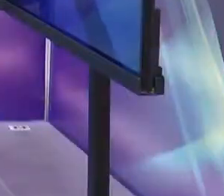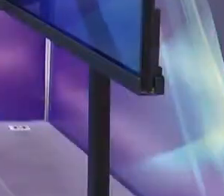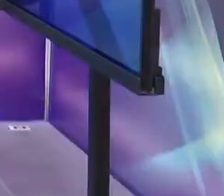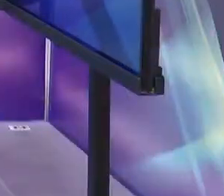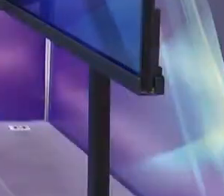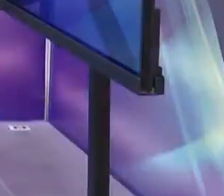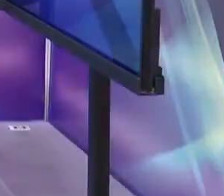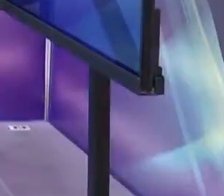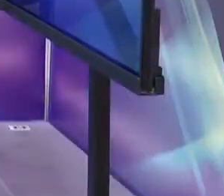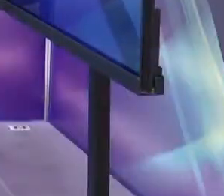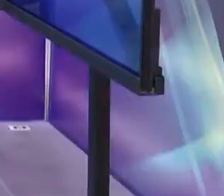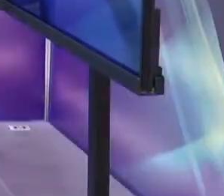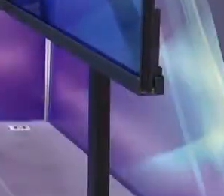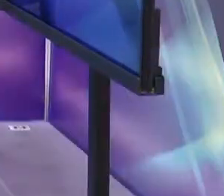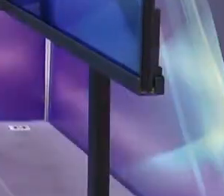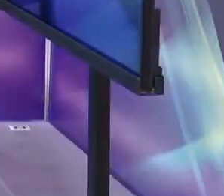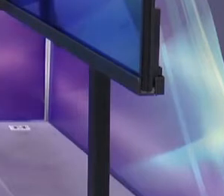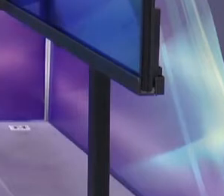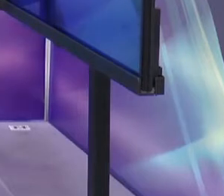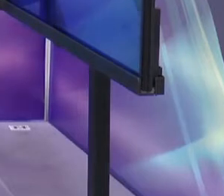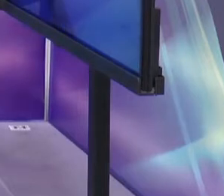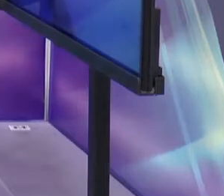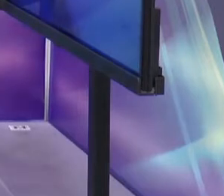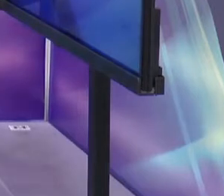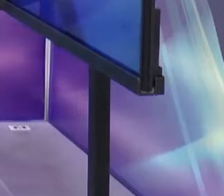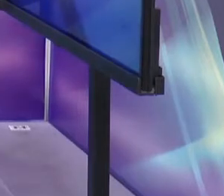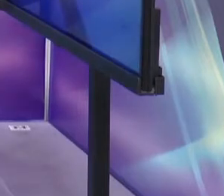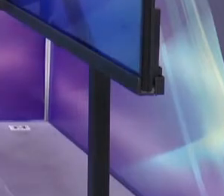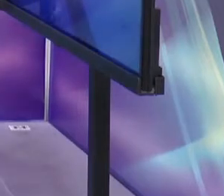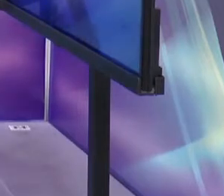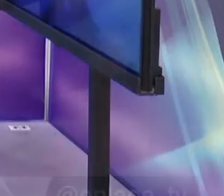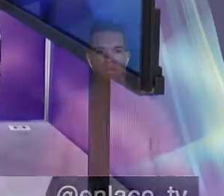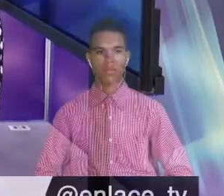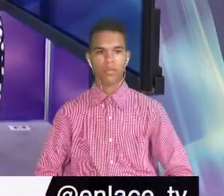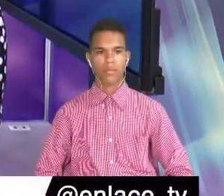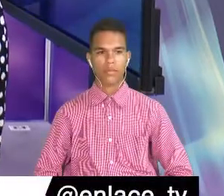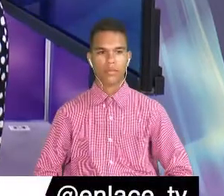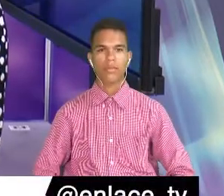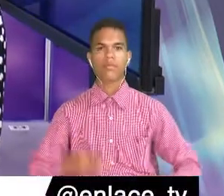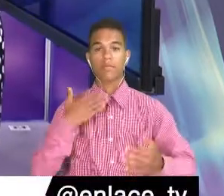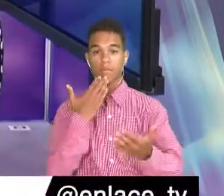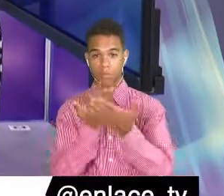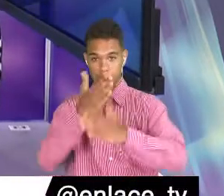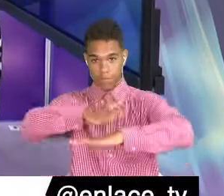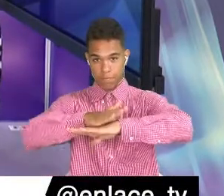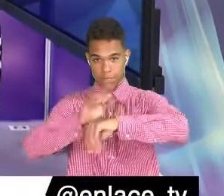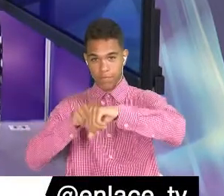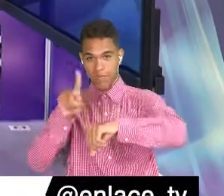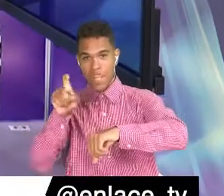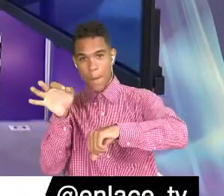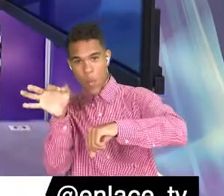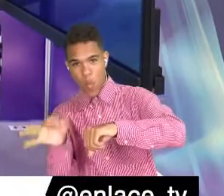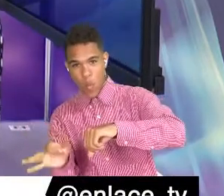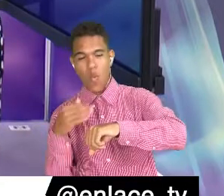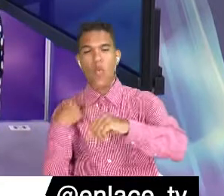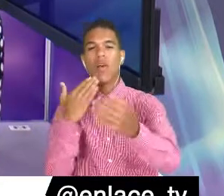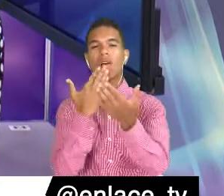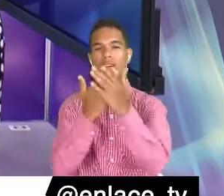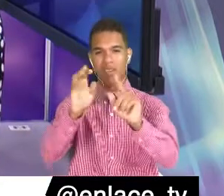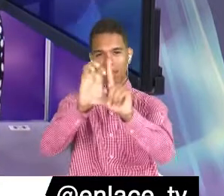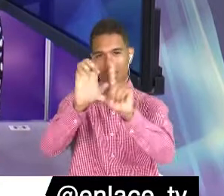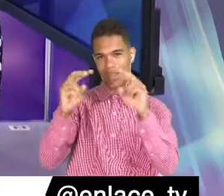Buenas tardes, 6 en punto, bienvenidos, aquí empieza el noticiero que usted quiere ver. Gracias por estar de nuevo con nosotros aquí en Enlace Noticias. Saludamos